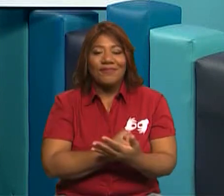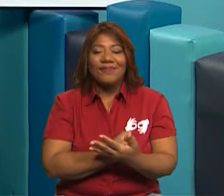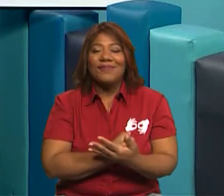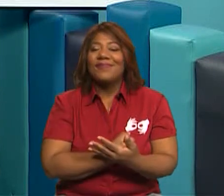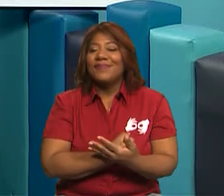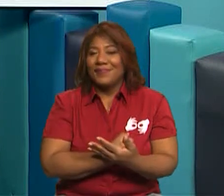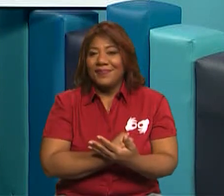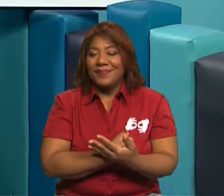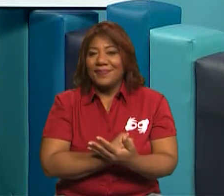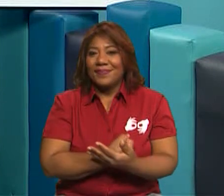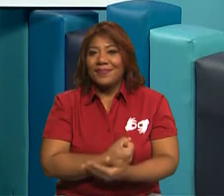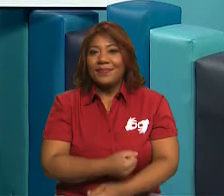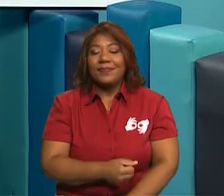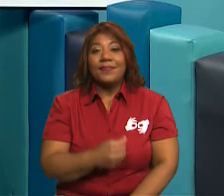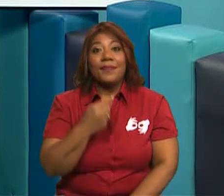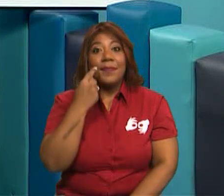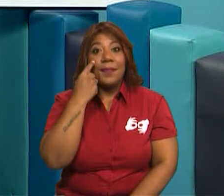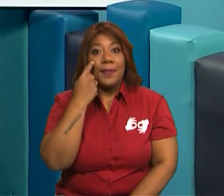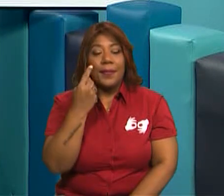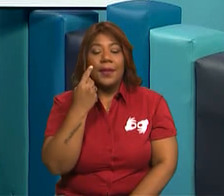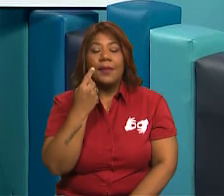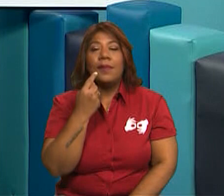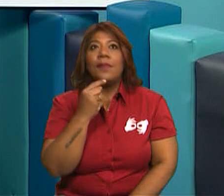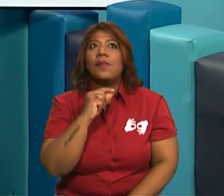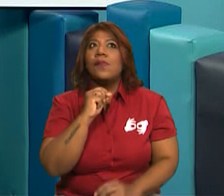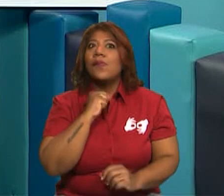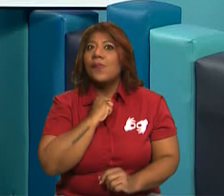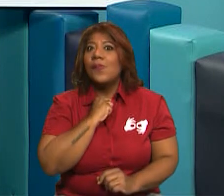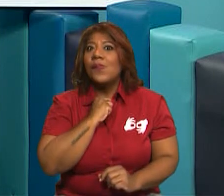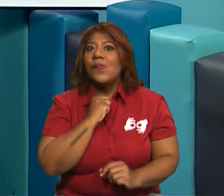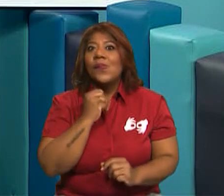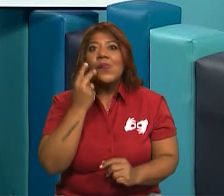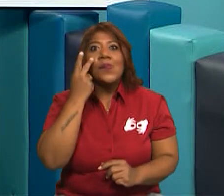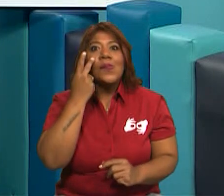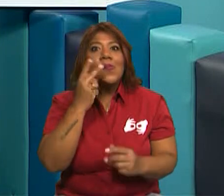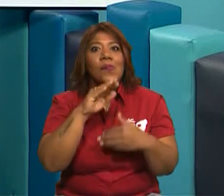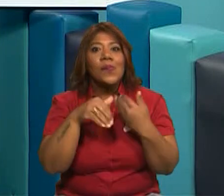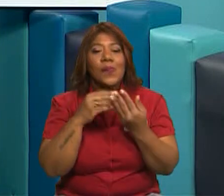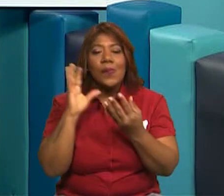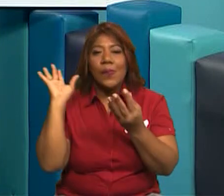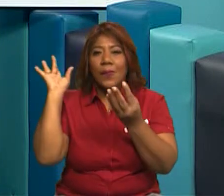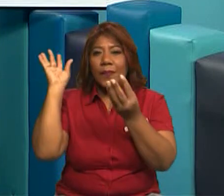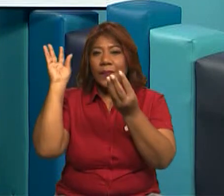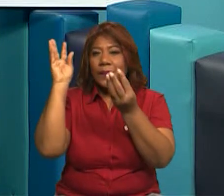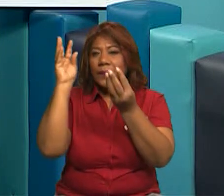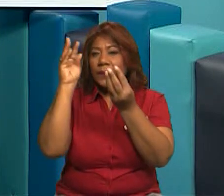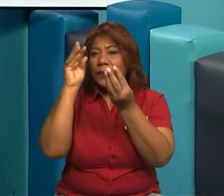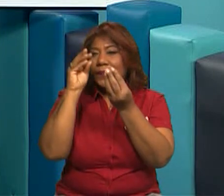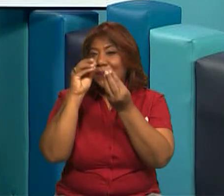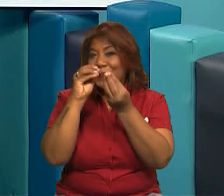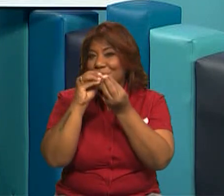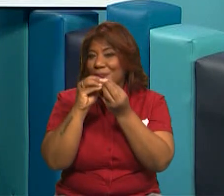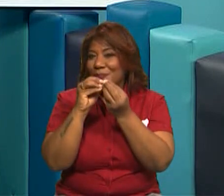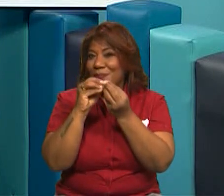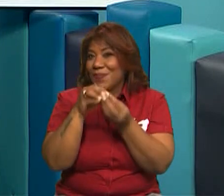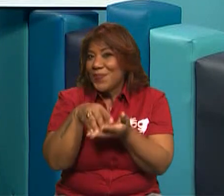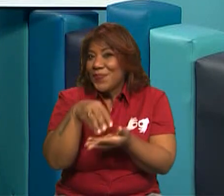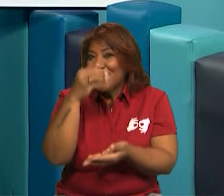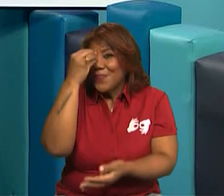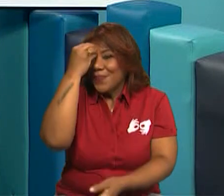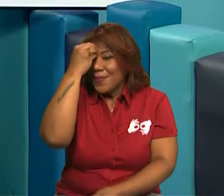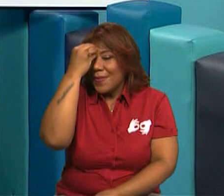Entonces, vamos a verificar cuáles son los contenidos que nos quedaron bastante claros y los que no, entonces para luego